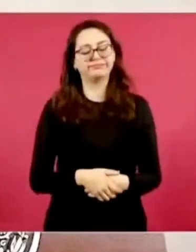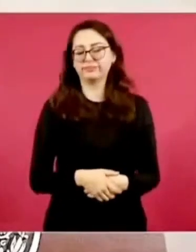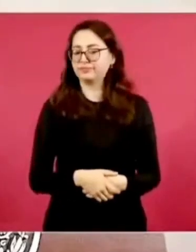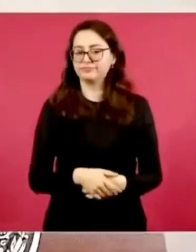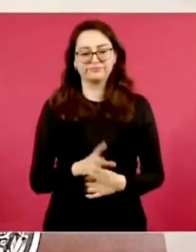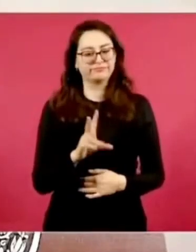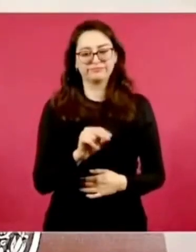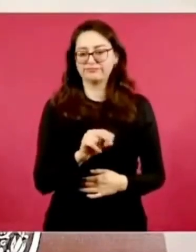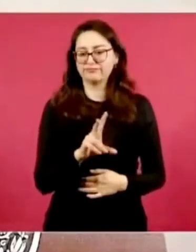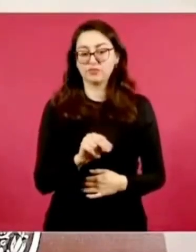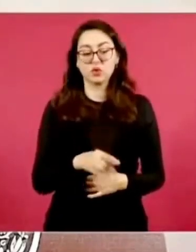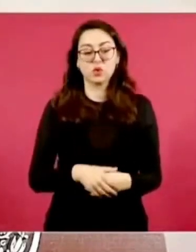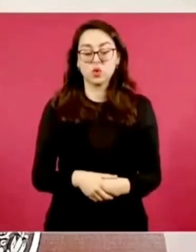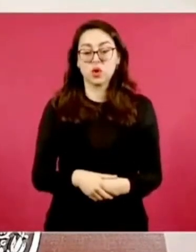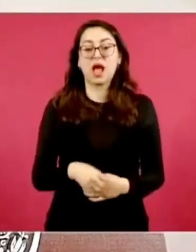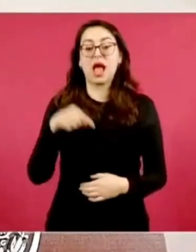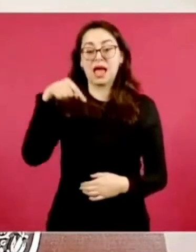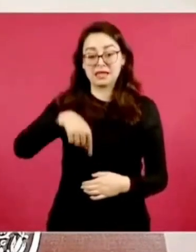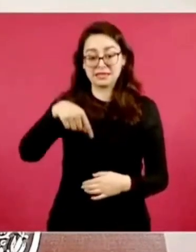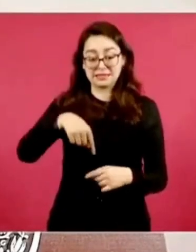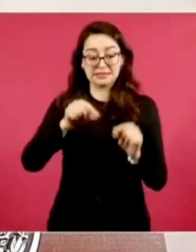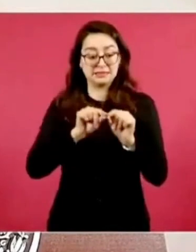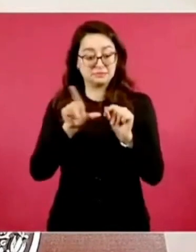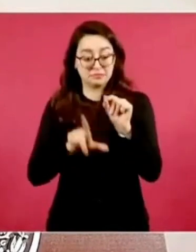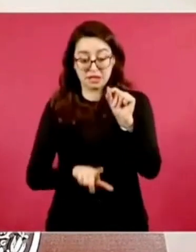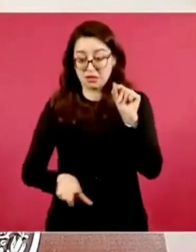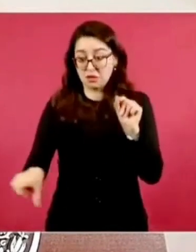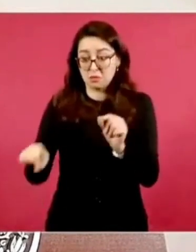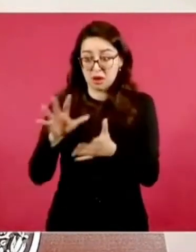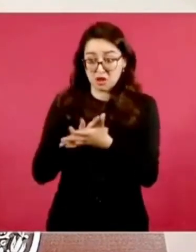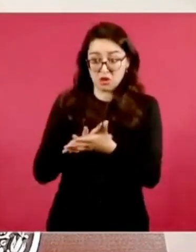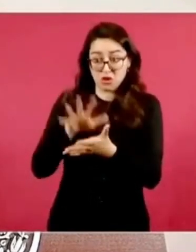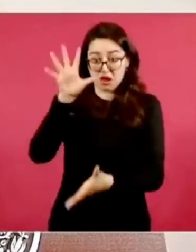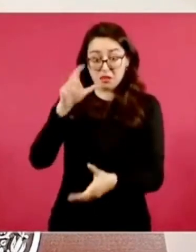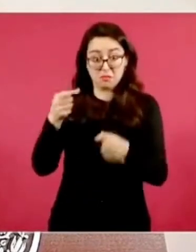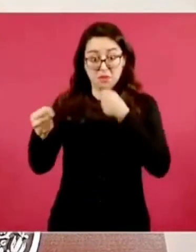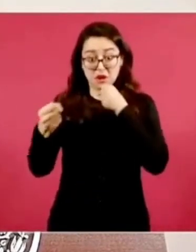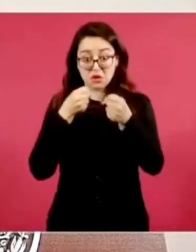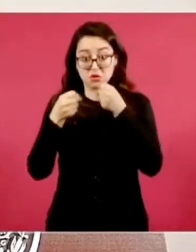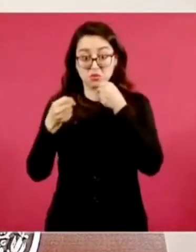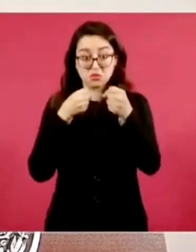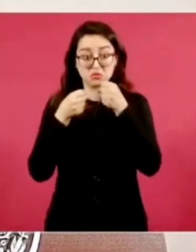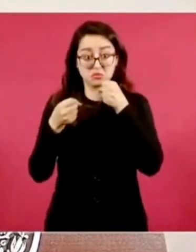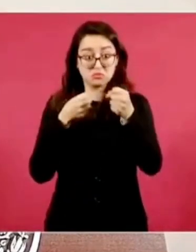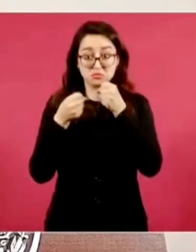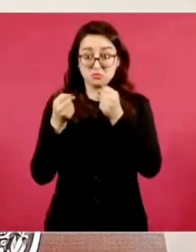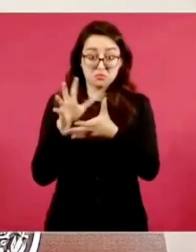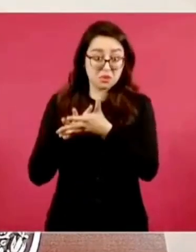labor. En libertad. Los periodistas de México, por lo general, la mayoría de ellos,